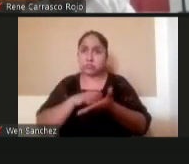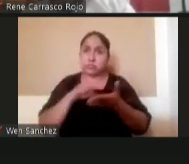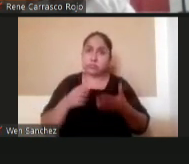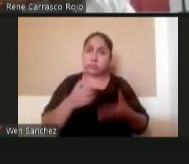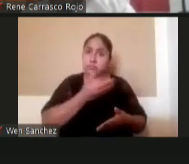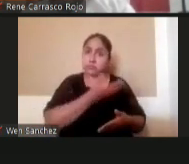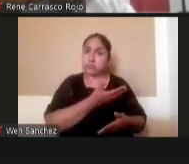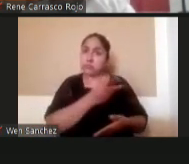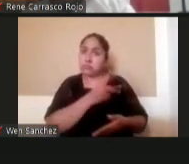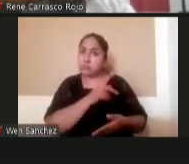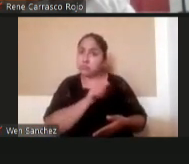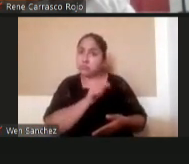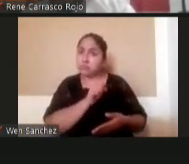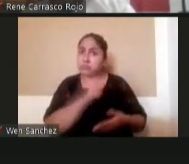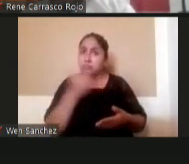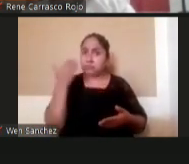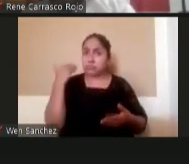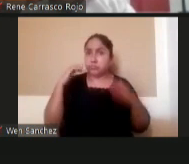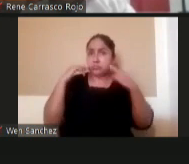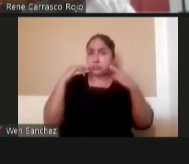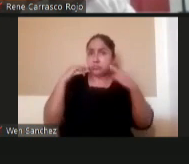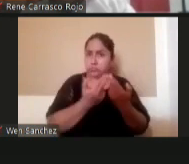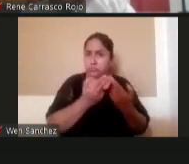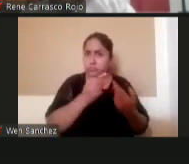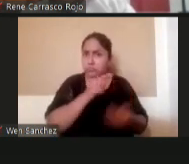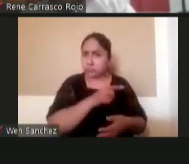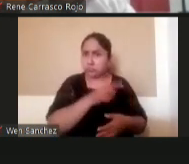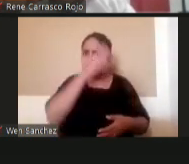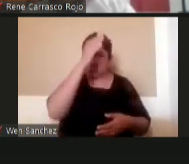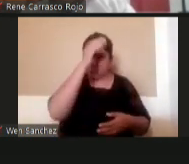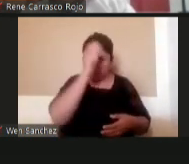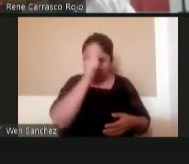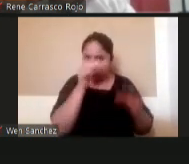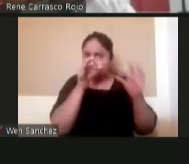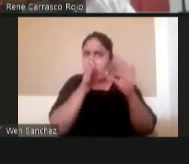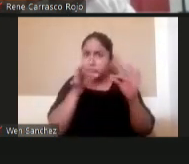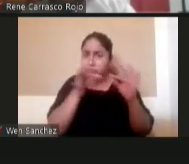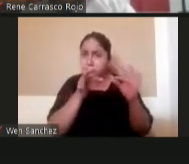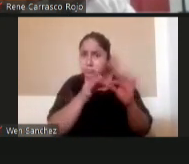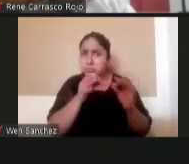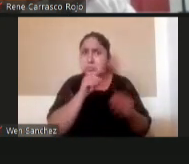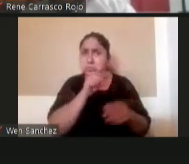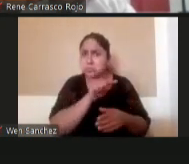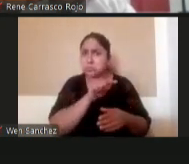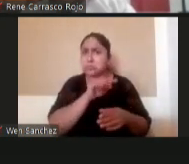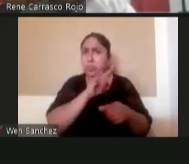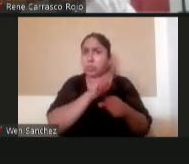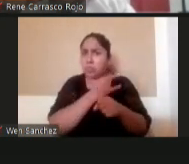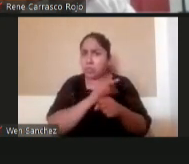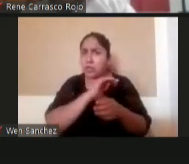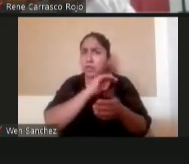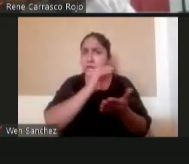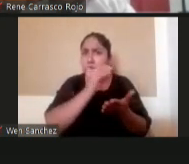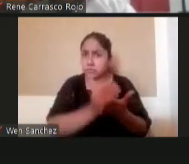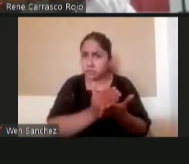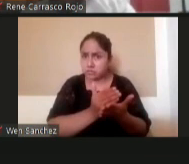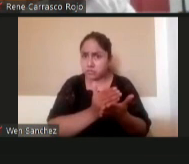reunión, pues podamos aplicar lo establecido en las cláusulas del